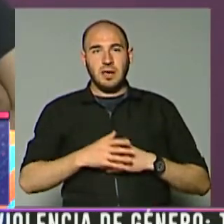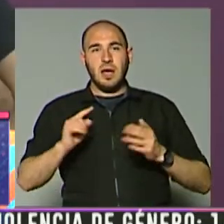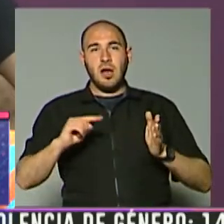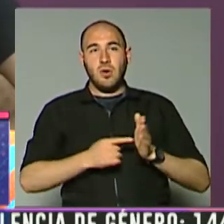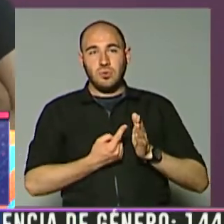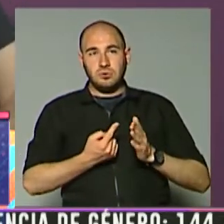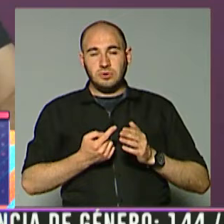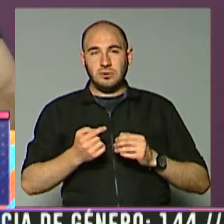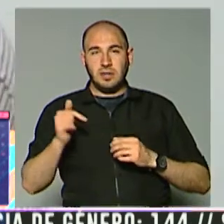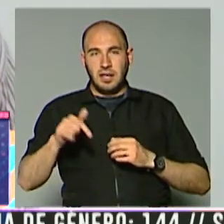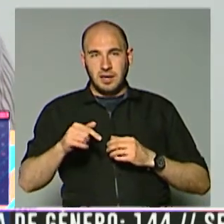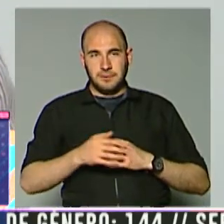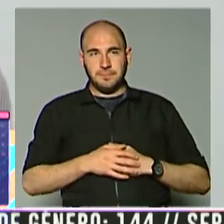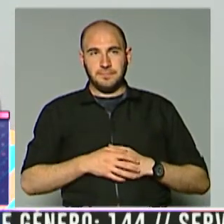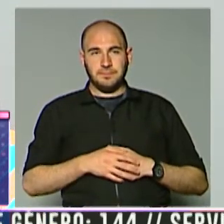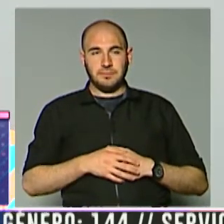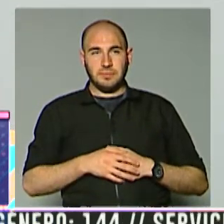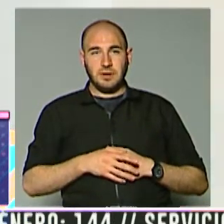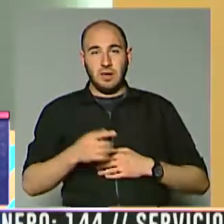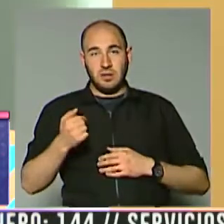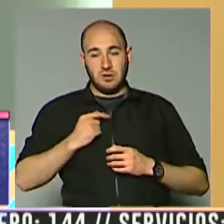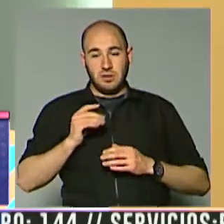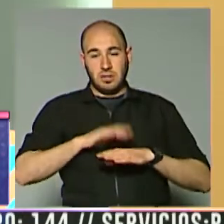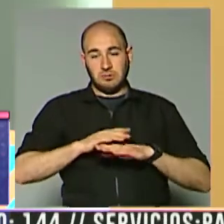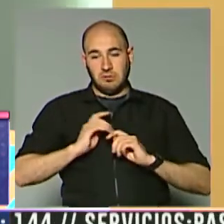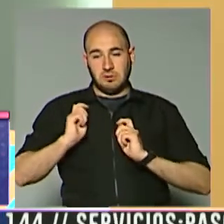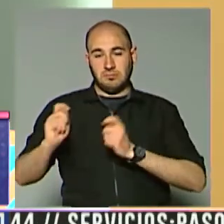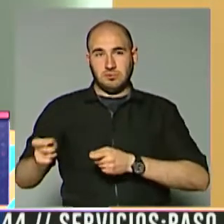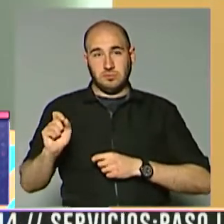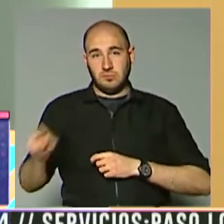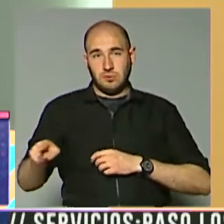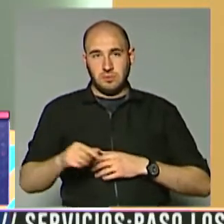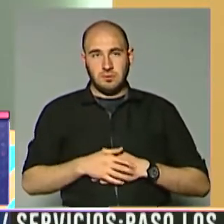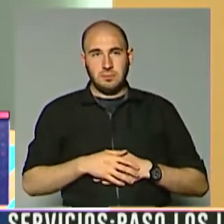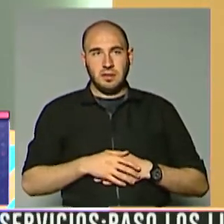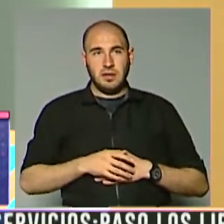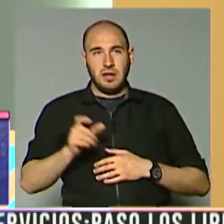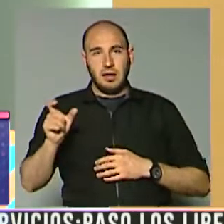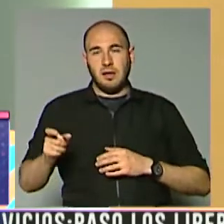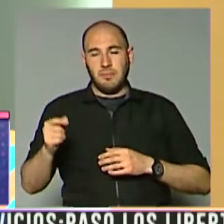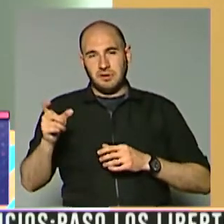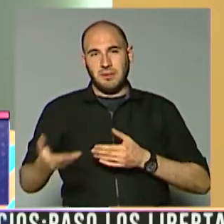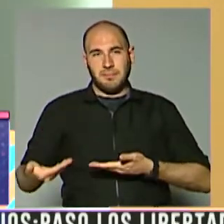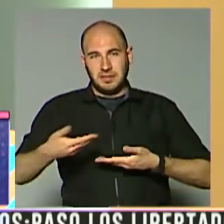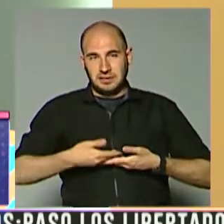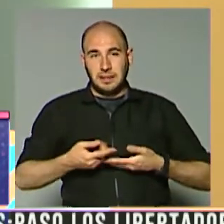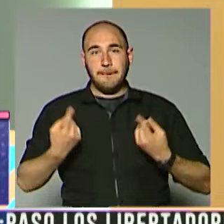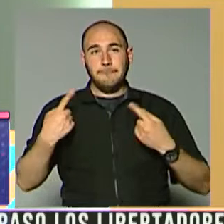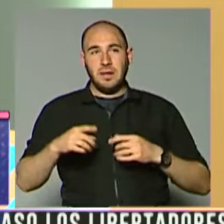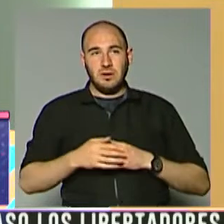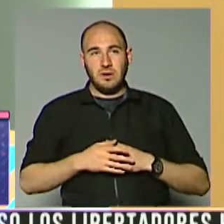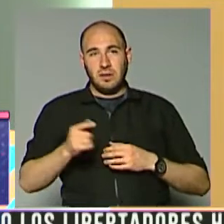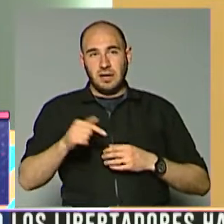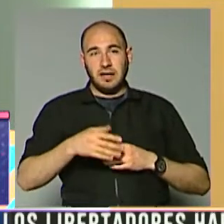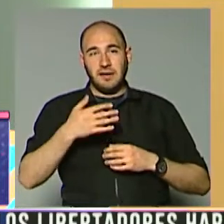cláusula de indemnidad que se llama, donde yo delego la responsabilidad en el tercero, que es el que me presenta la obra, pero no deja de ser